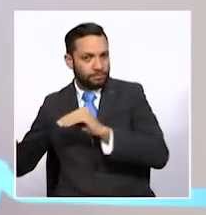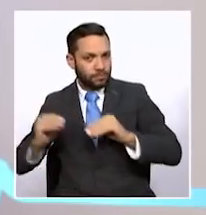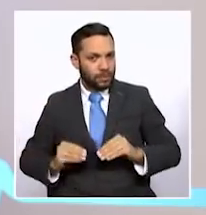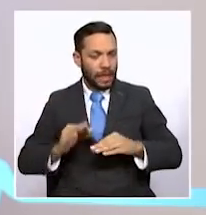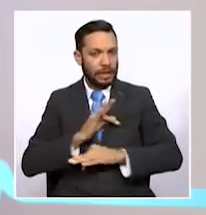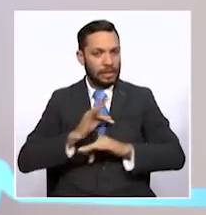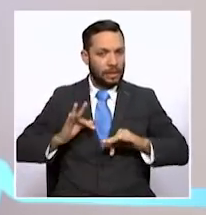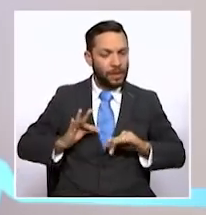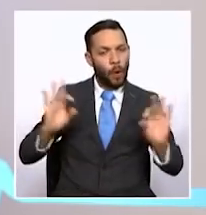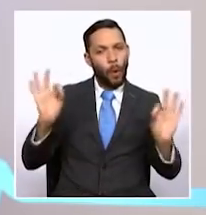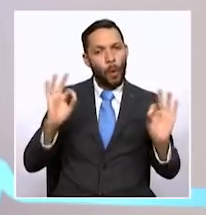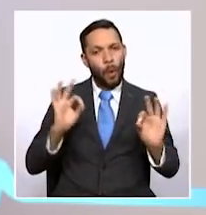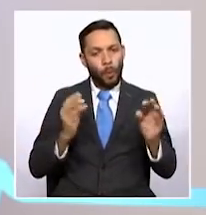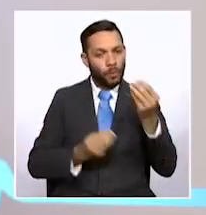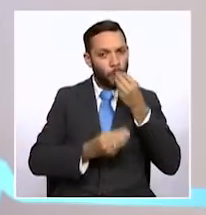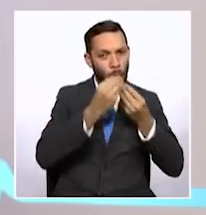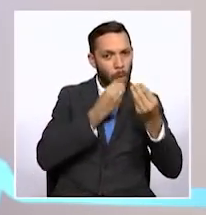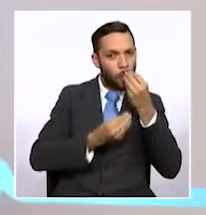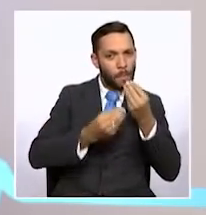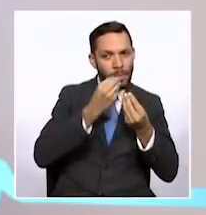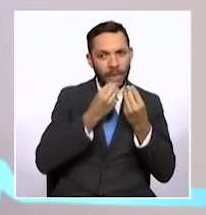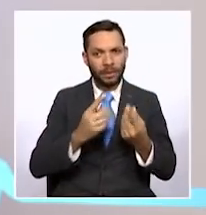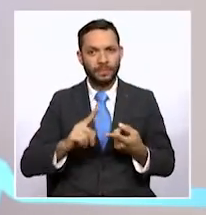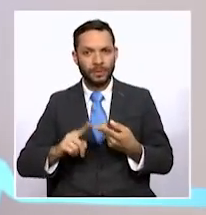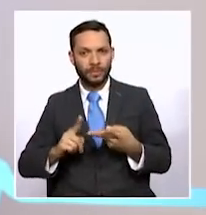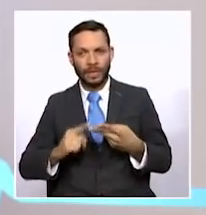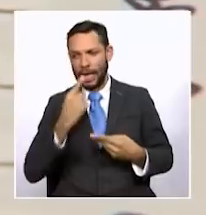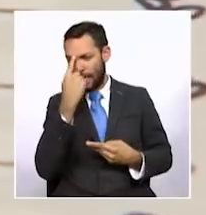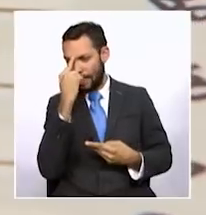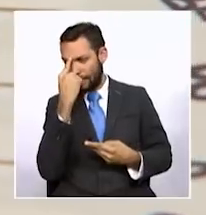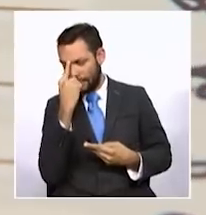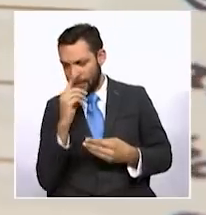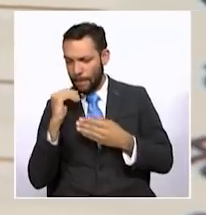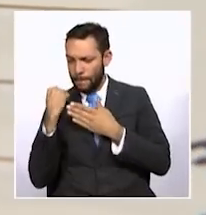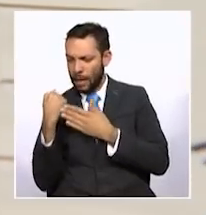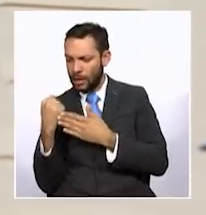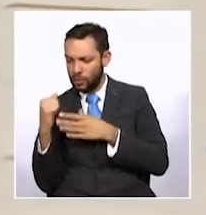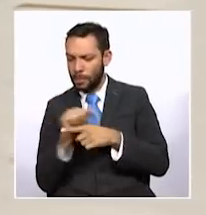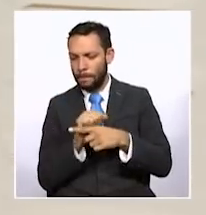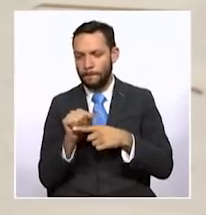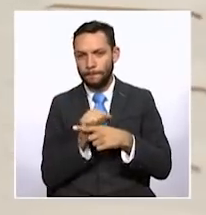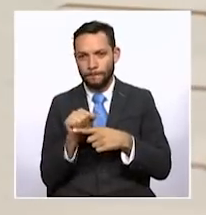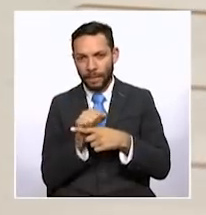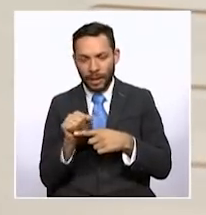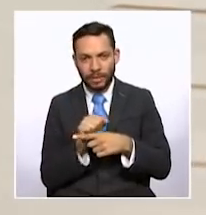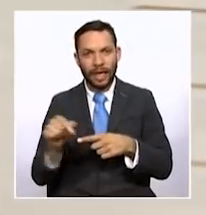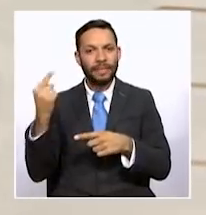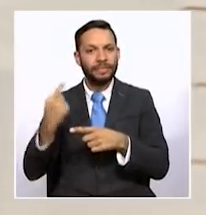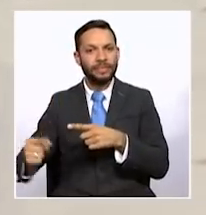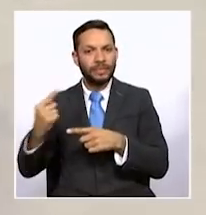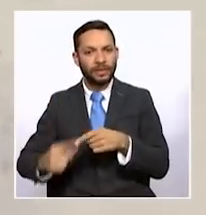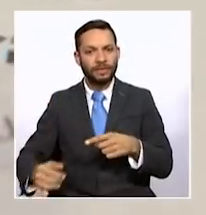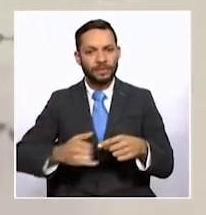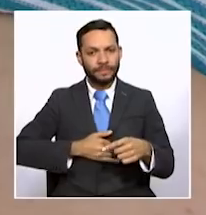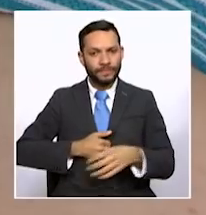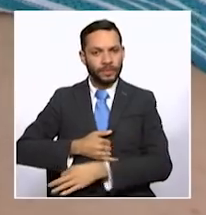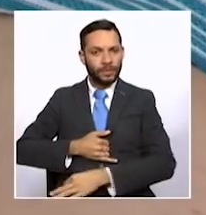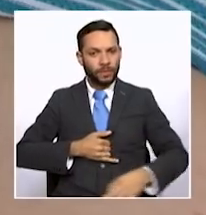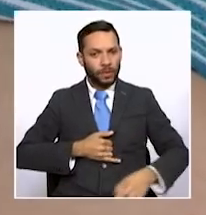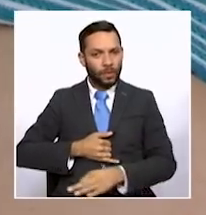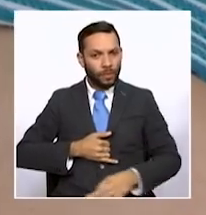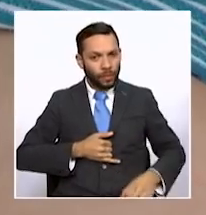nutrición, odontología, neurofocal, limpieza de colon con recambio de flora intestinal, los programas de limpieza y